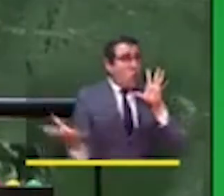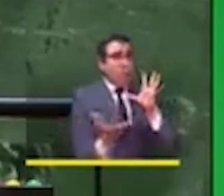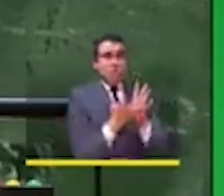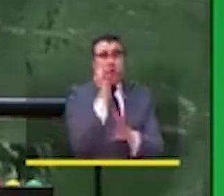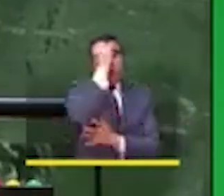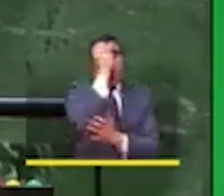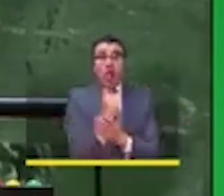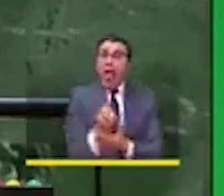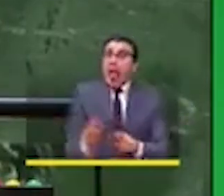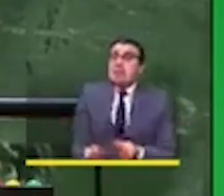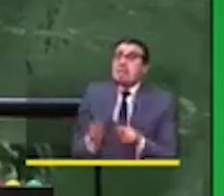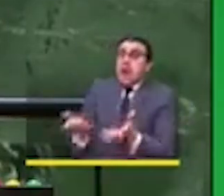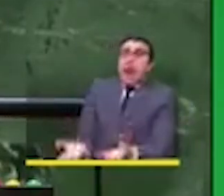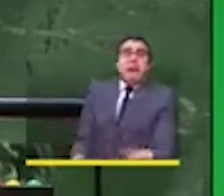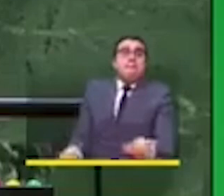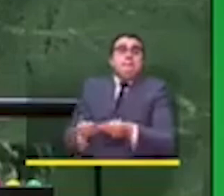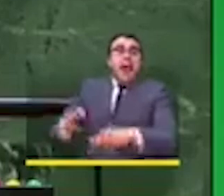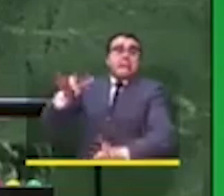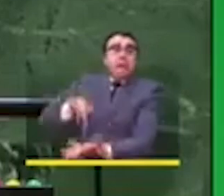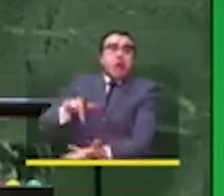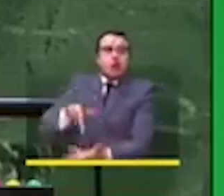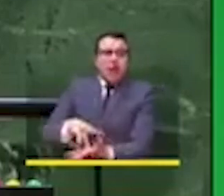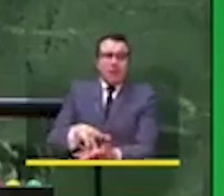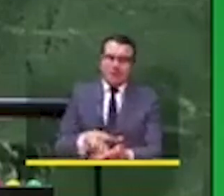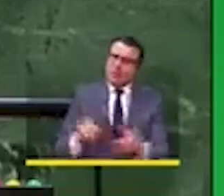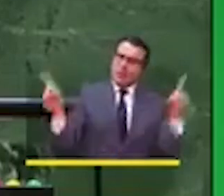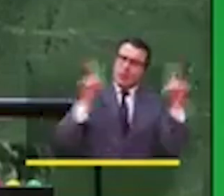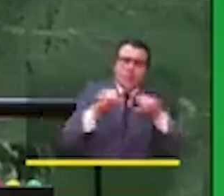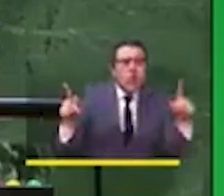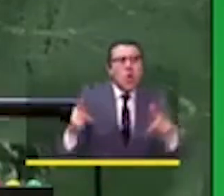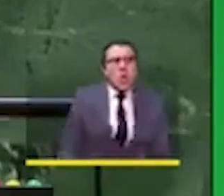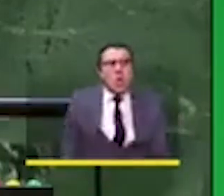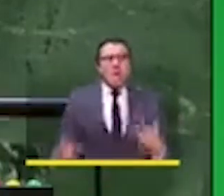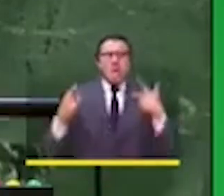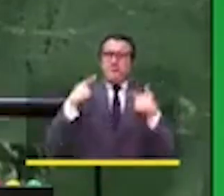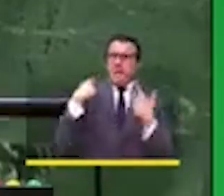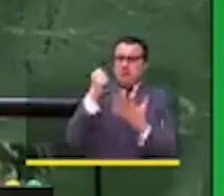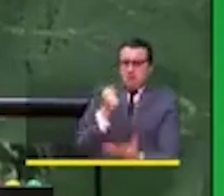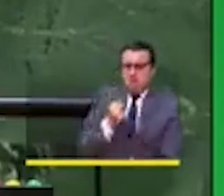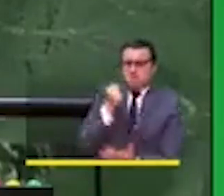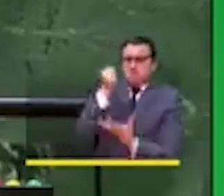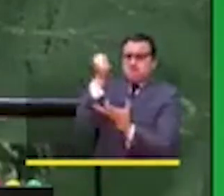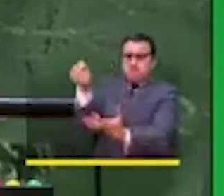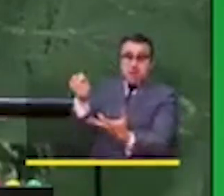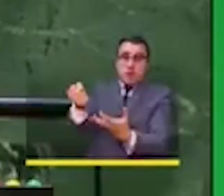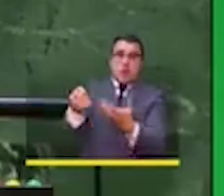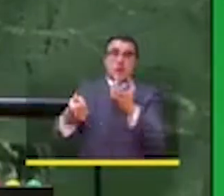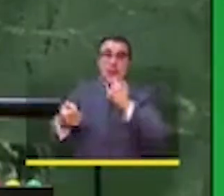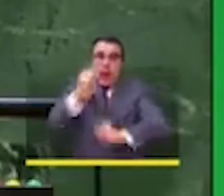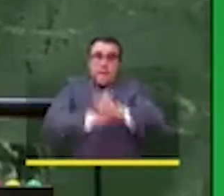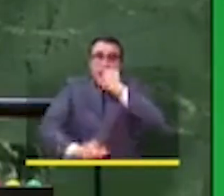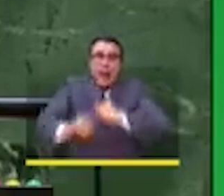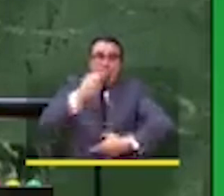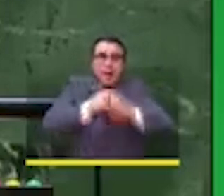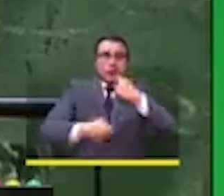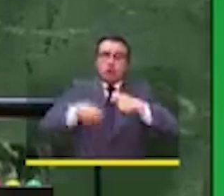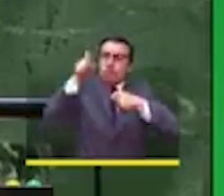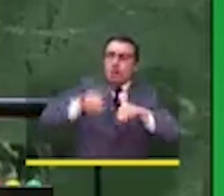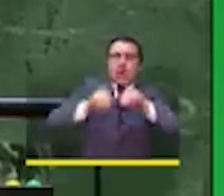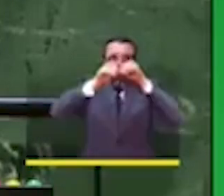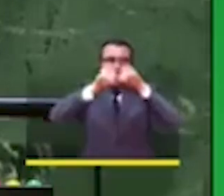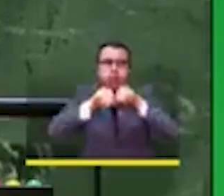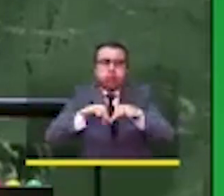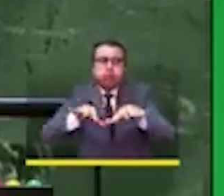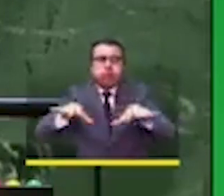más endeudamiento. La financiación de la vida, el fluido de medicamentos que debe ser